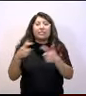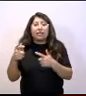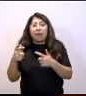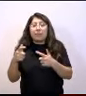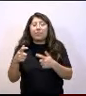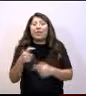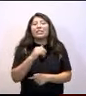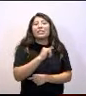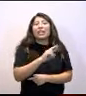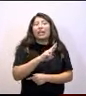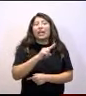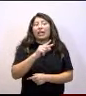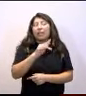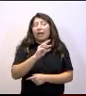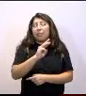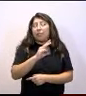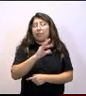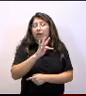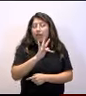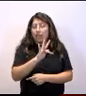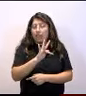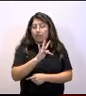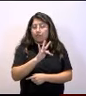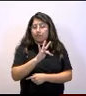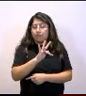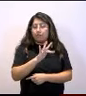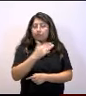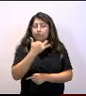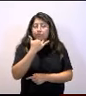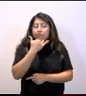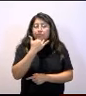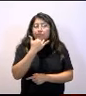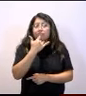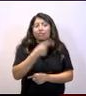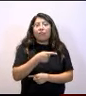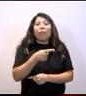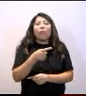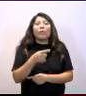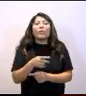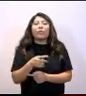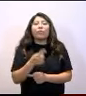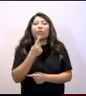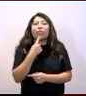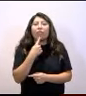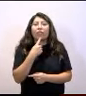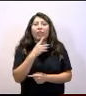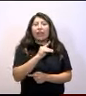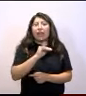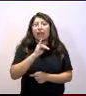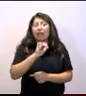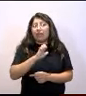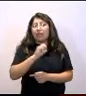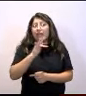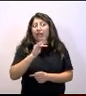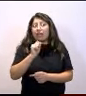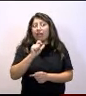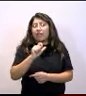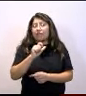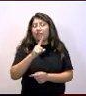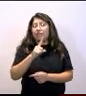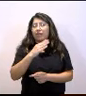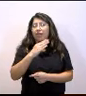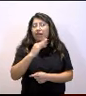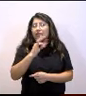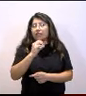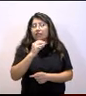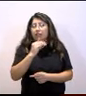autonómicos del IRPF. Tenemos que decir alto y claro que la deflactación, bajo